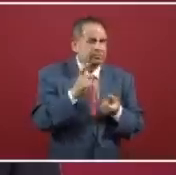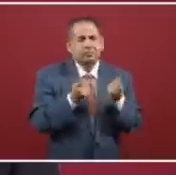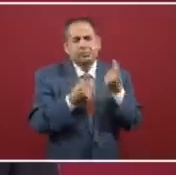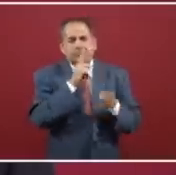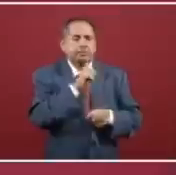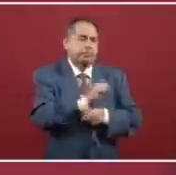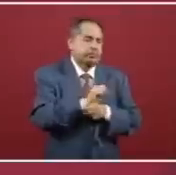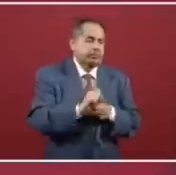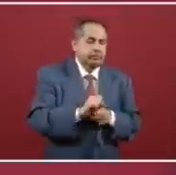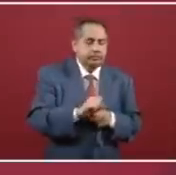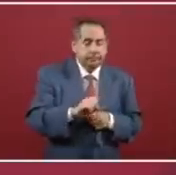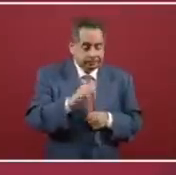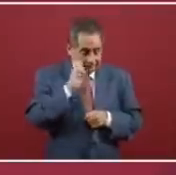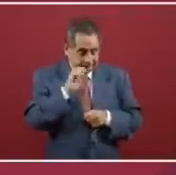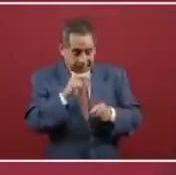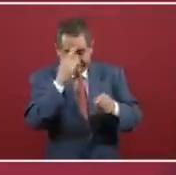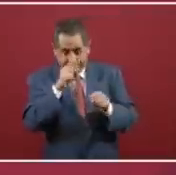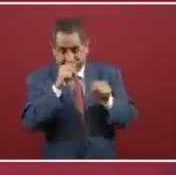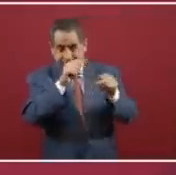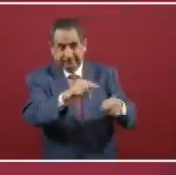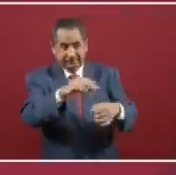donde vieron elecciones